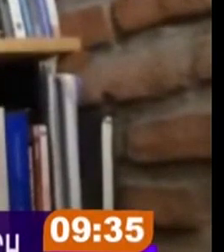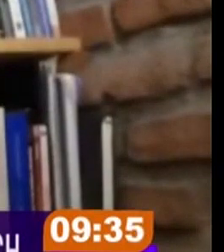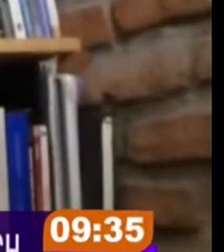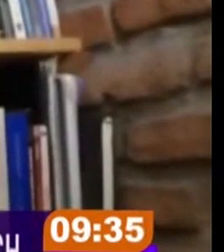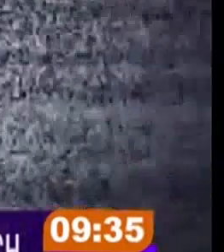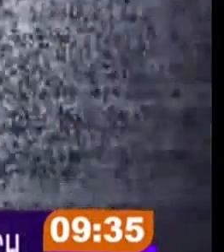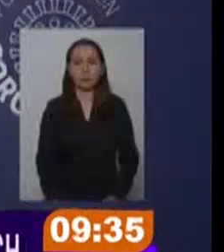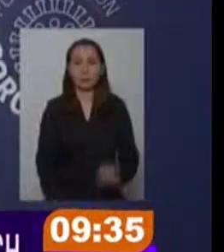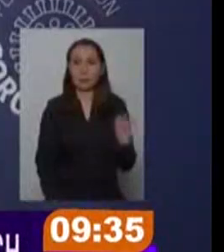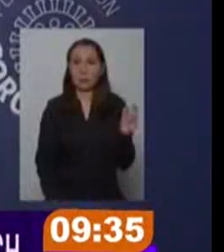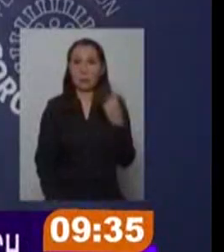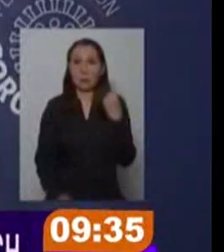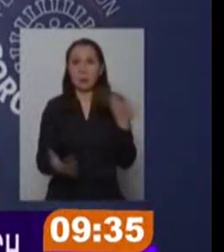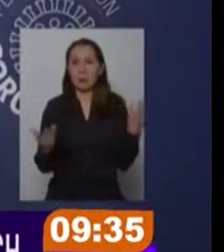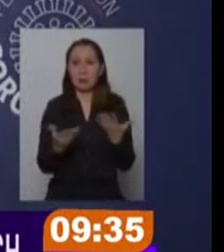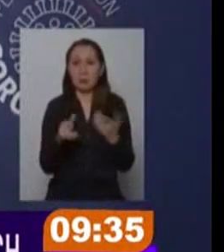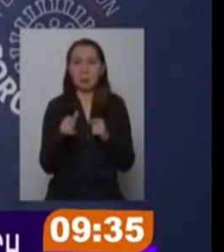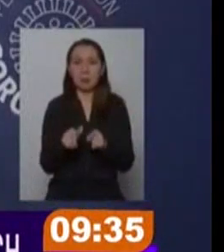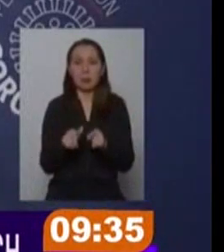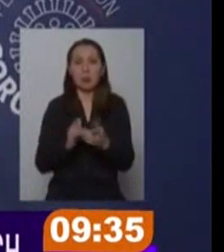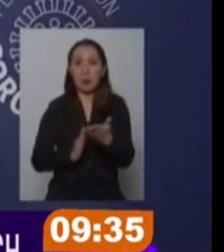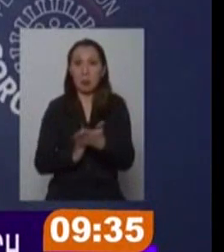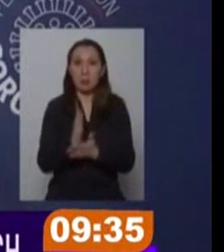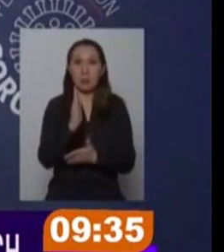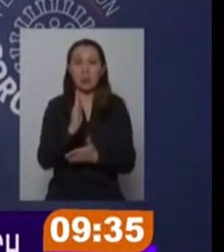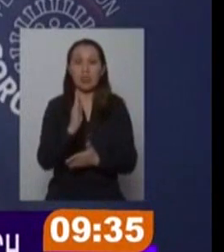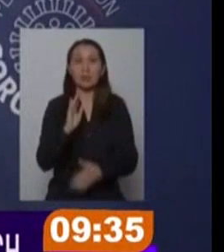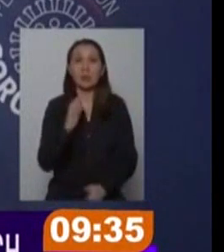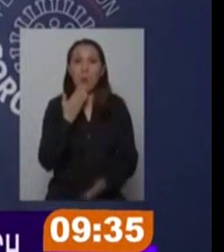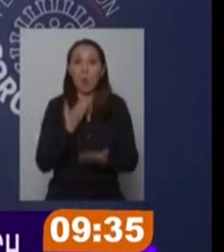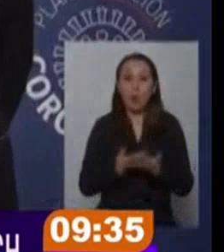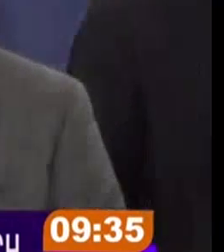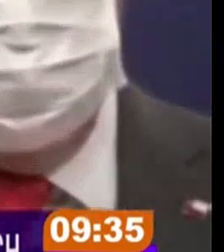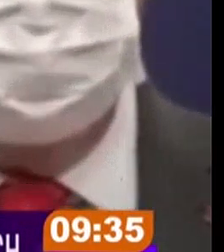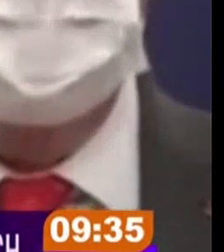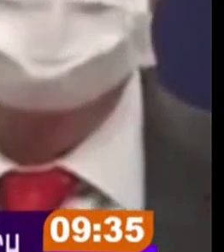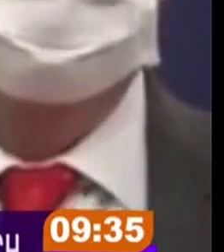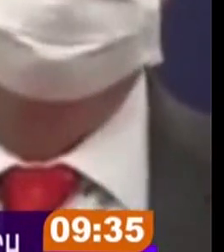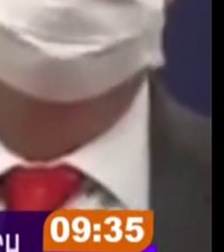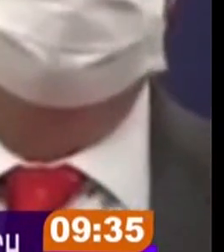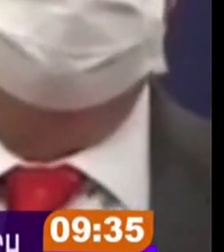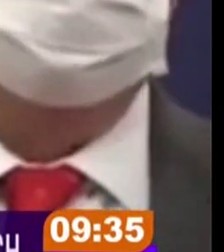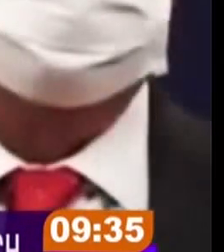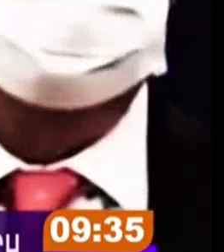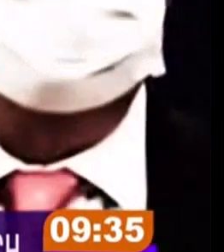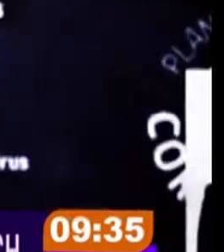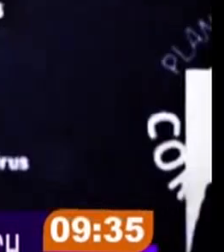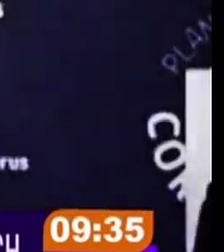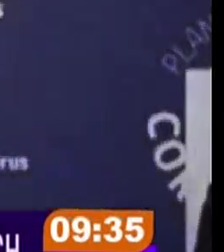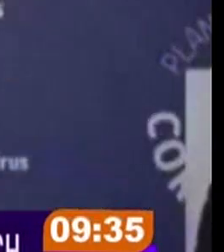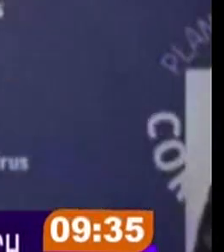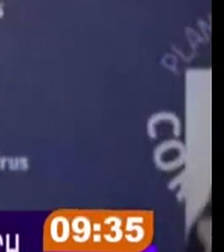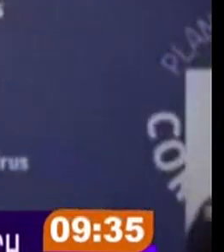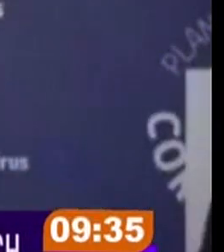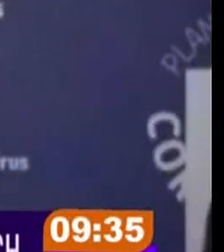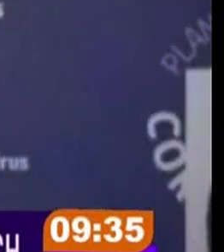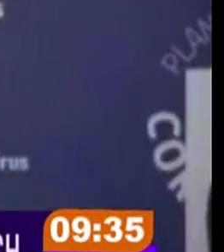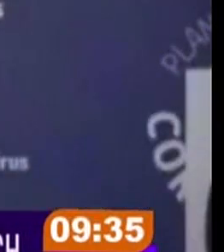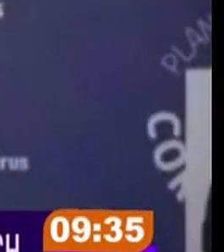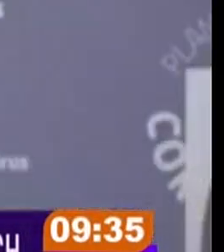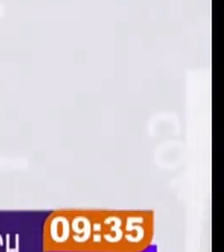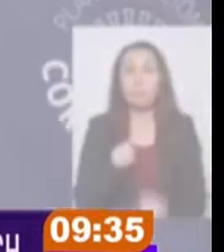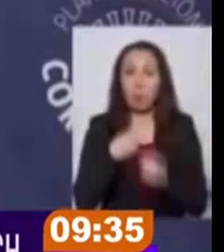aleja de la gente. Otra de las frases más recientes ocurrió esta semana, luego de que la subsecretaria Paula Daza asegurara